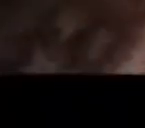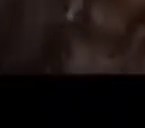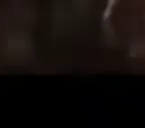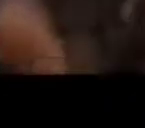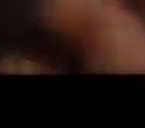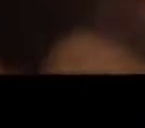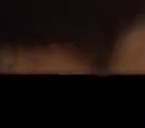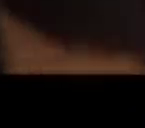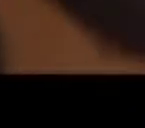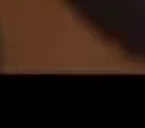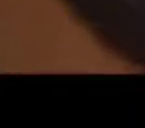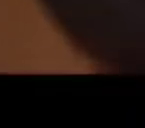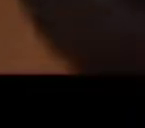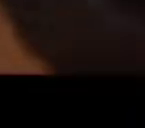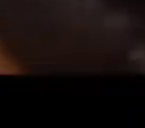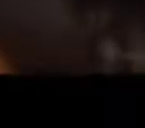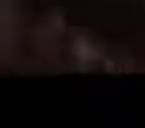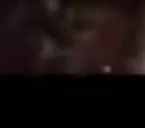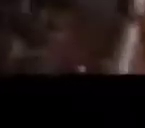Recoge eso.